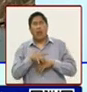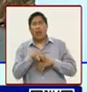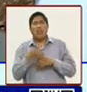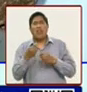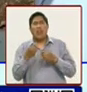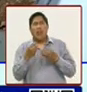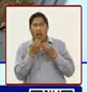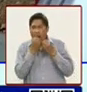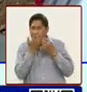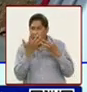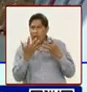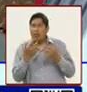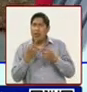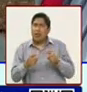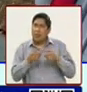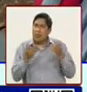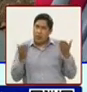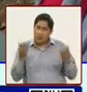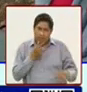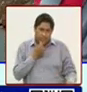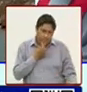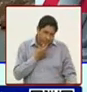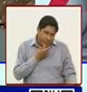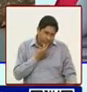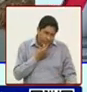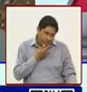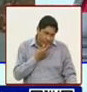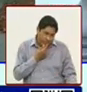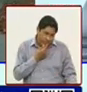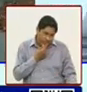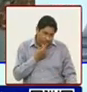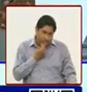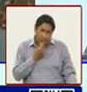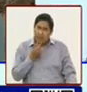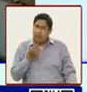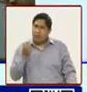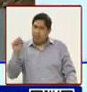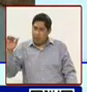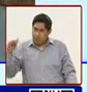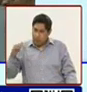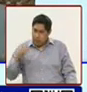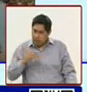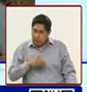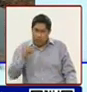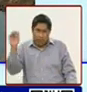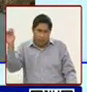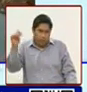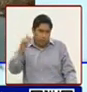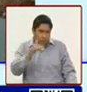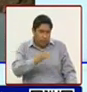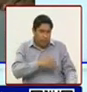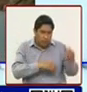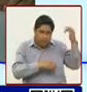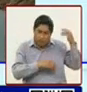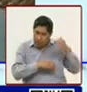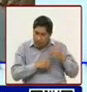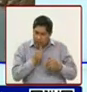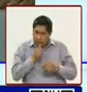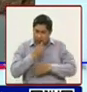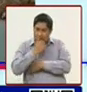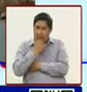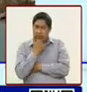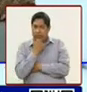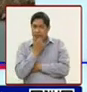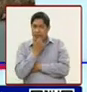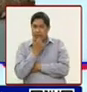realizado, ya diferentes cosas, ya hay bastante filtración, ¿no? Entonces no se puede ya asegurar, como cuando se inician las